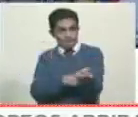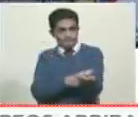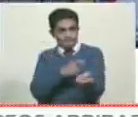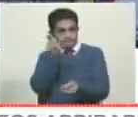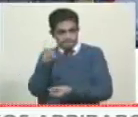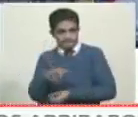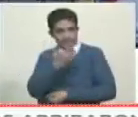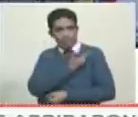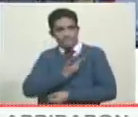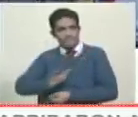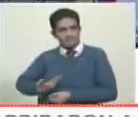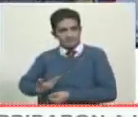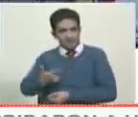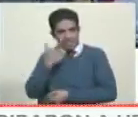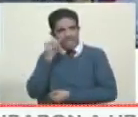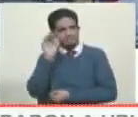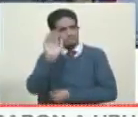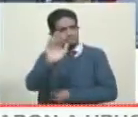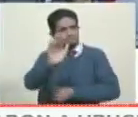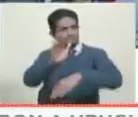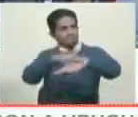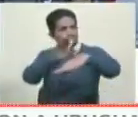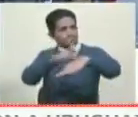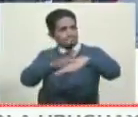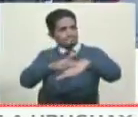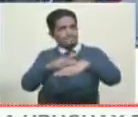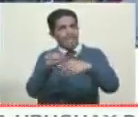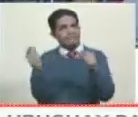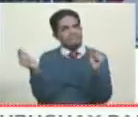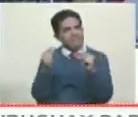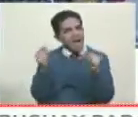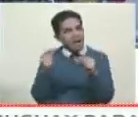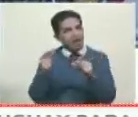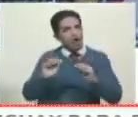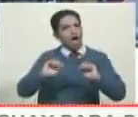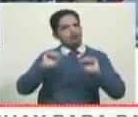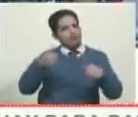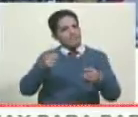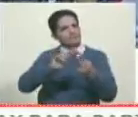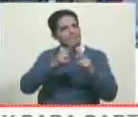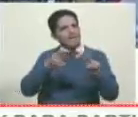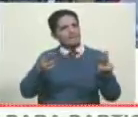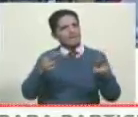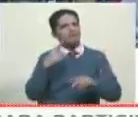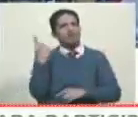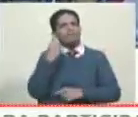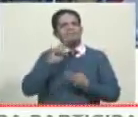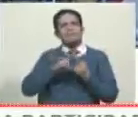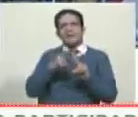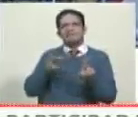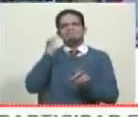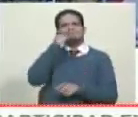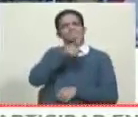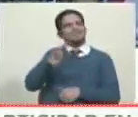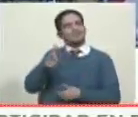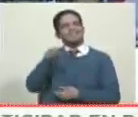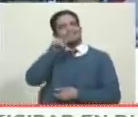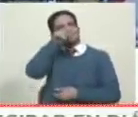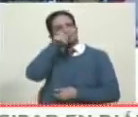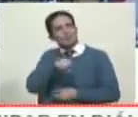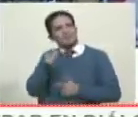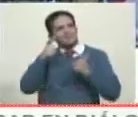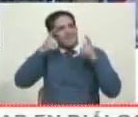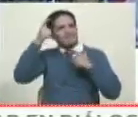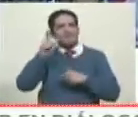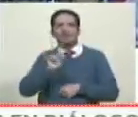llama el diálogo que va a construir la paz no está hablando solo la paz de los chavistas está hablando la paz de toda